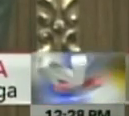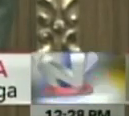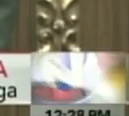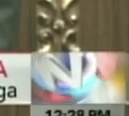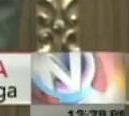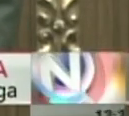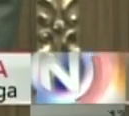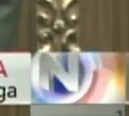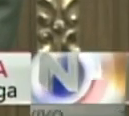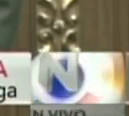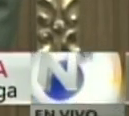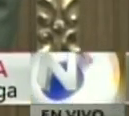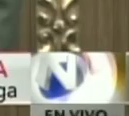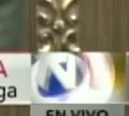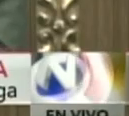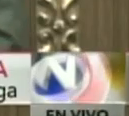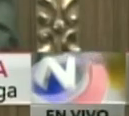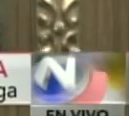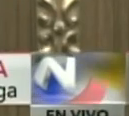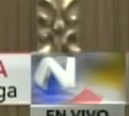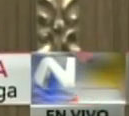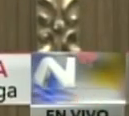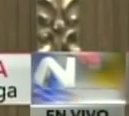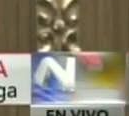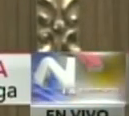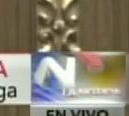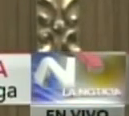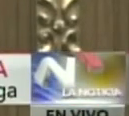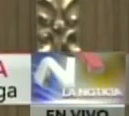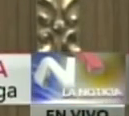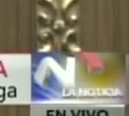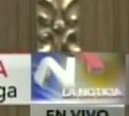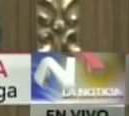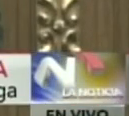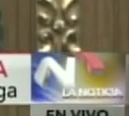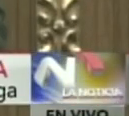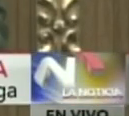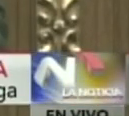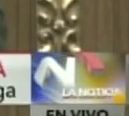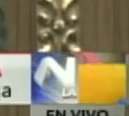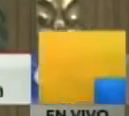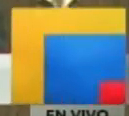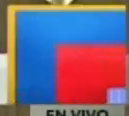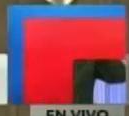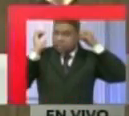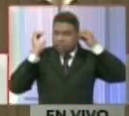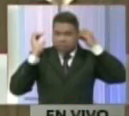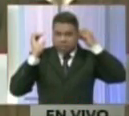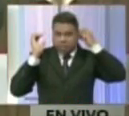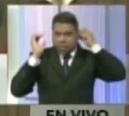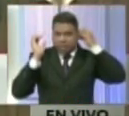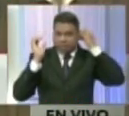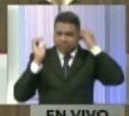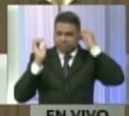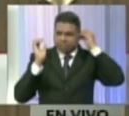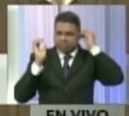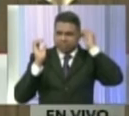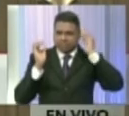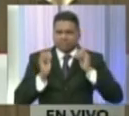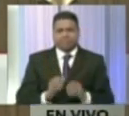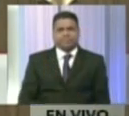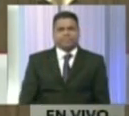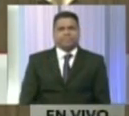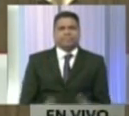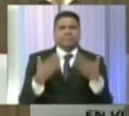que tenemos pendiente para los próximos días. Yo quiero culminar agradeciéndole a todos, a todo